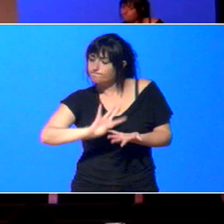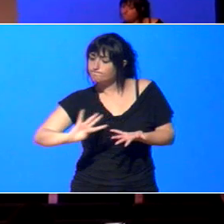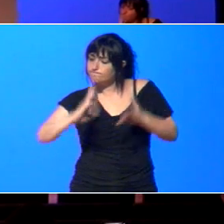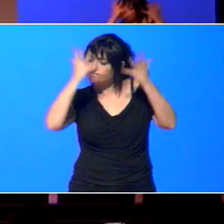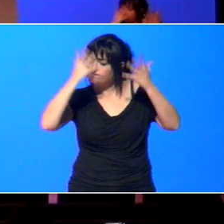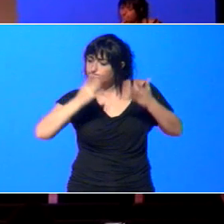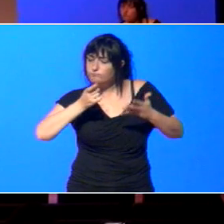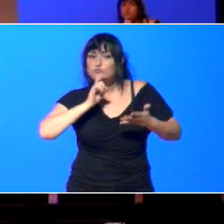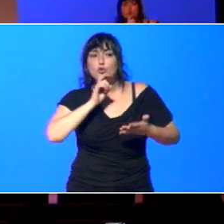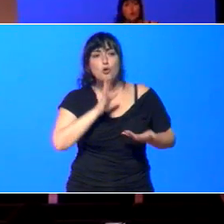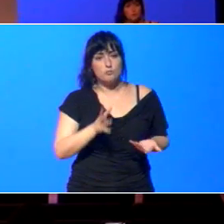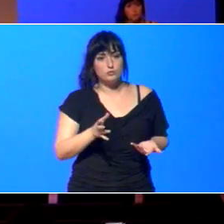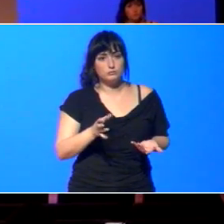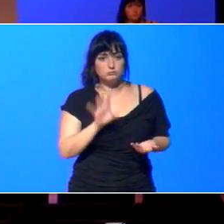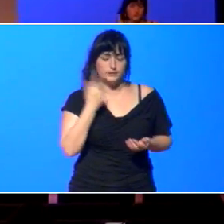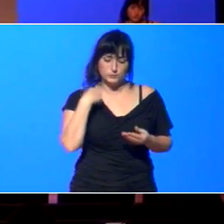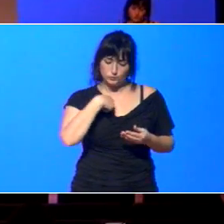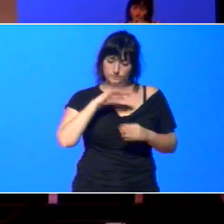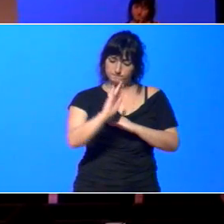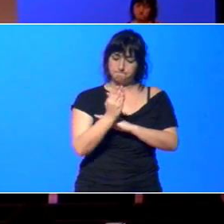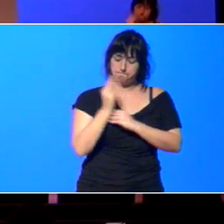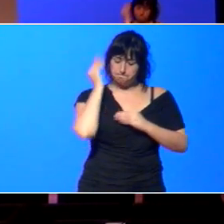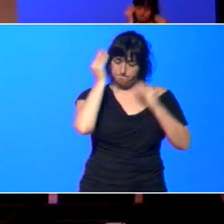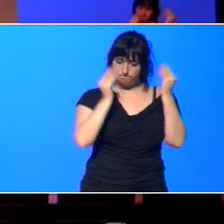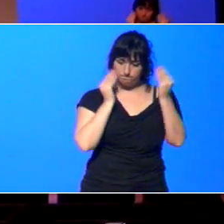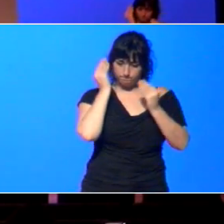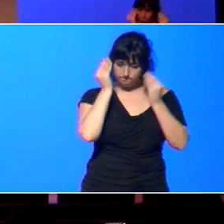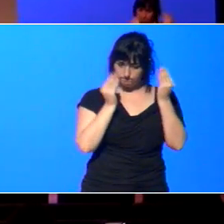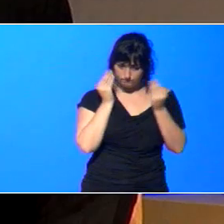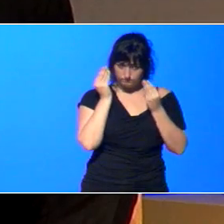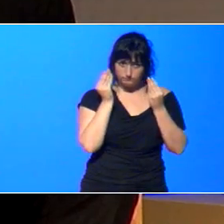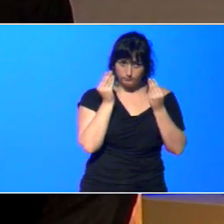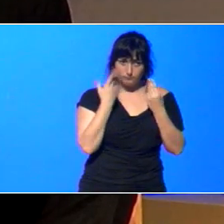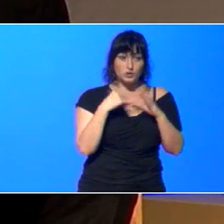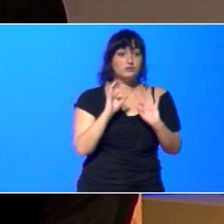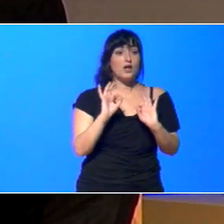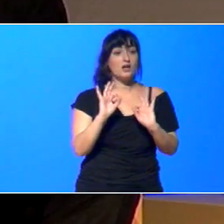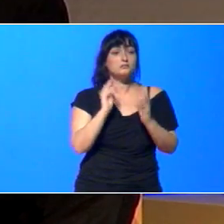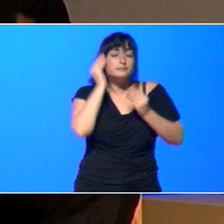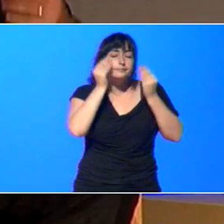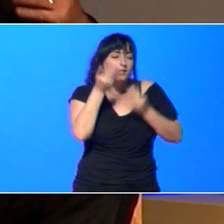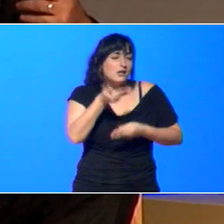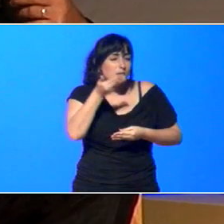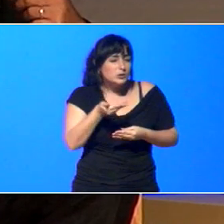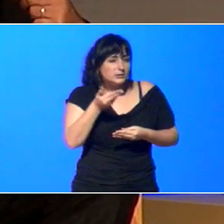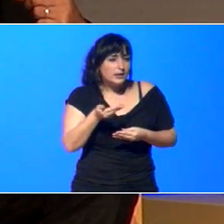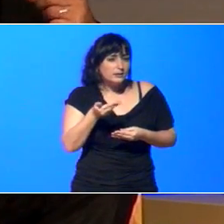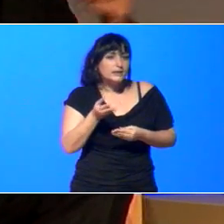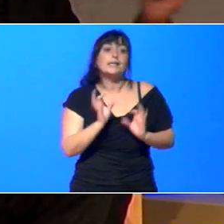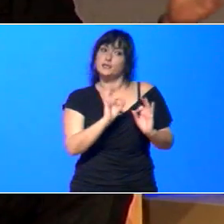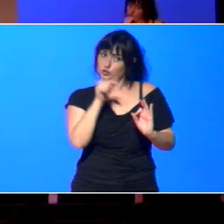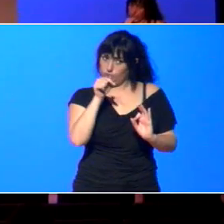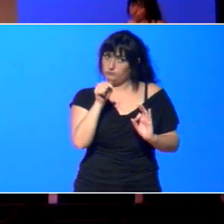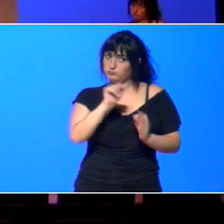invita a plantear. Y ahí, en todo caso, la reflexión importante, y esto sí que tiene una repercusión